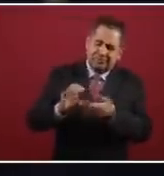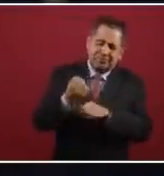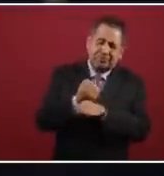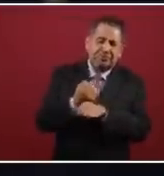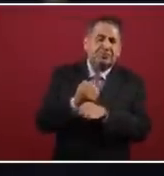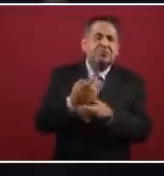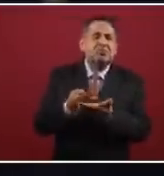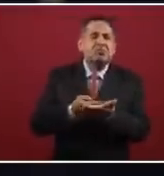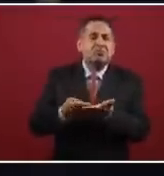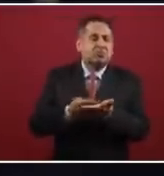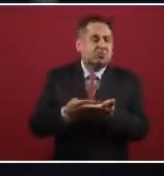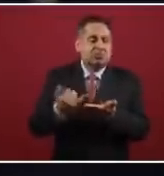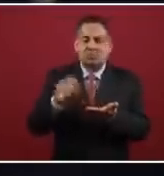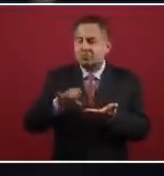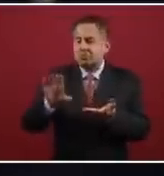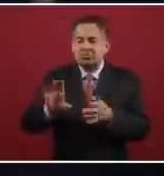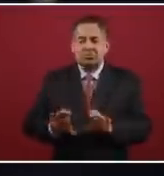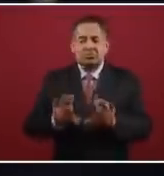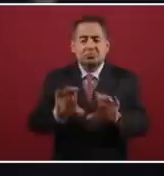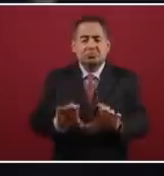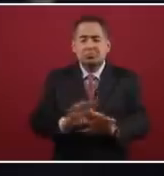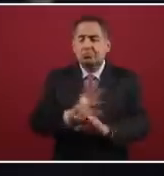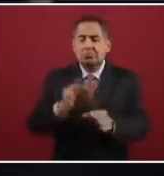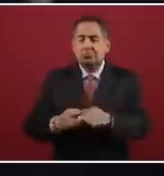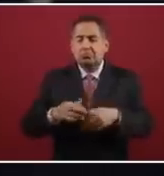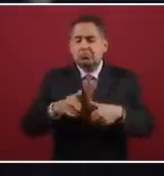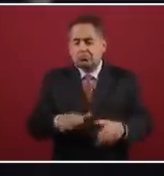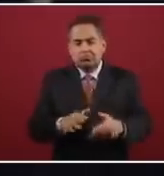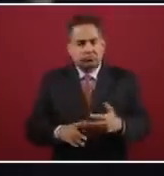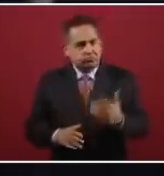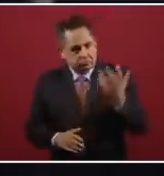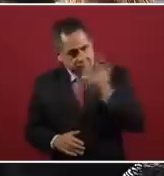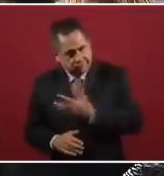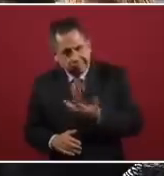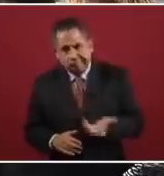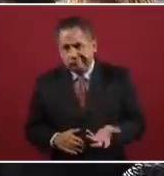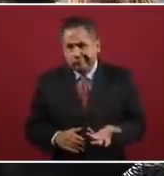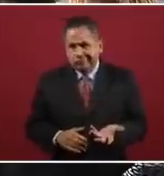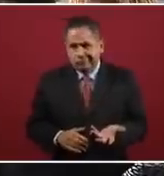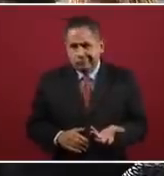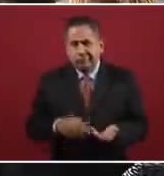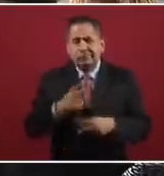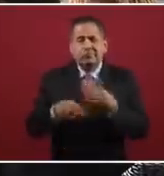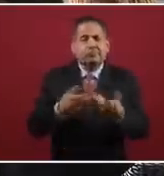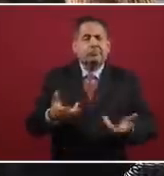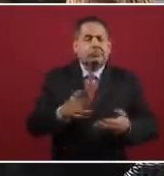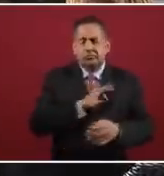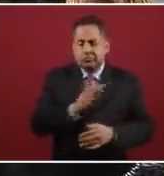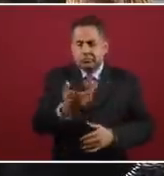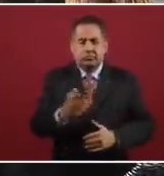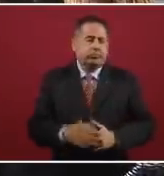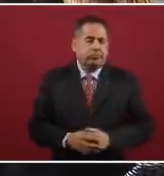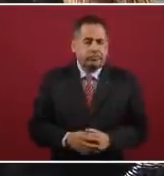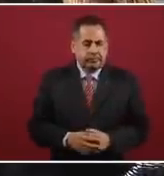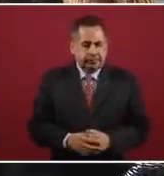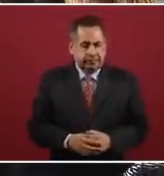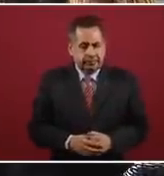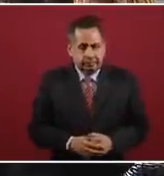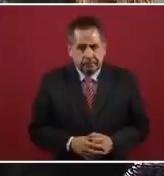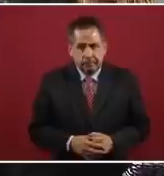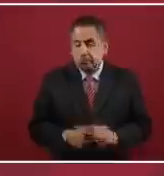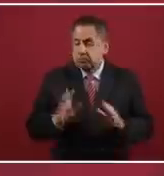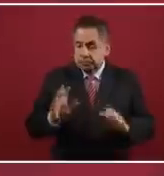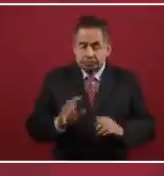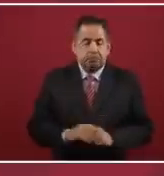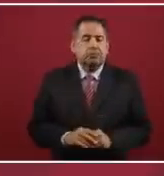Coca-Cola. Entonces, ¿qué se puede hacer al respecto en relación a esto? Gracias, señor presidente. Bueno, en general